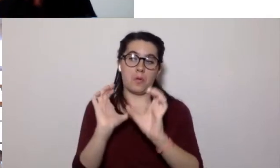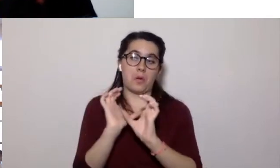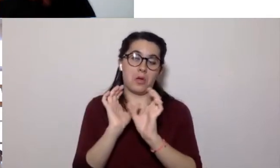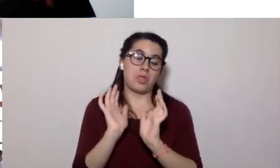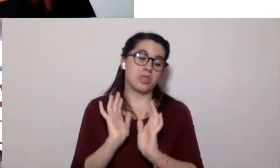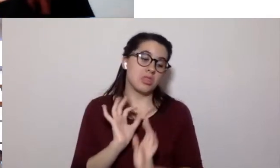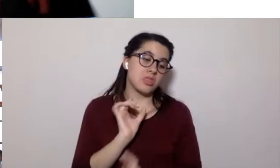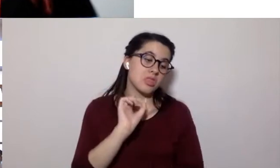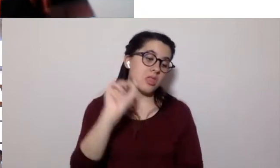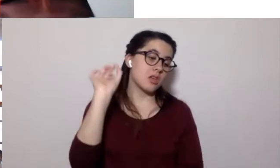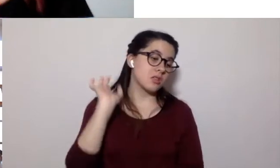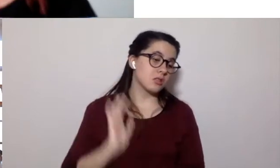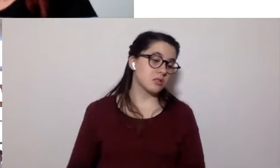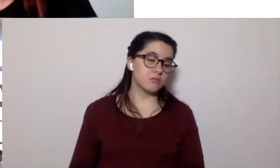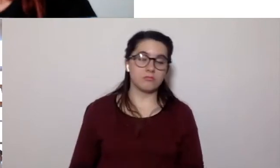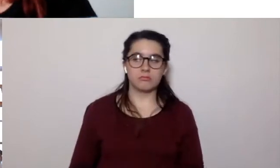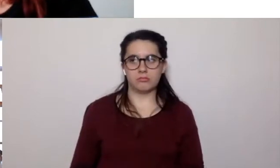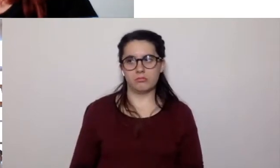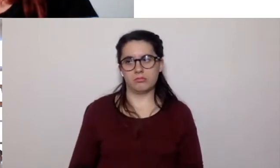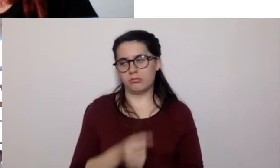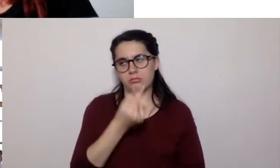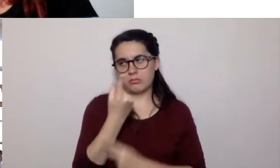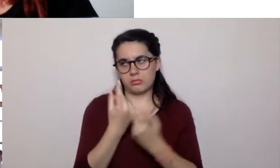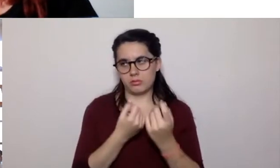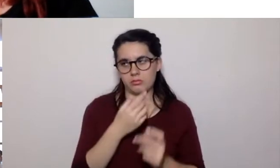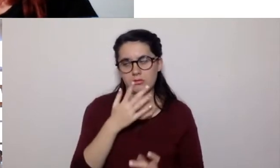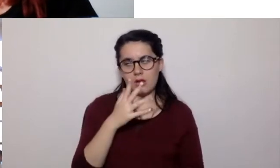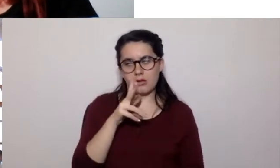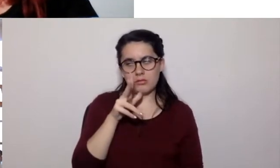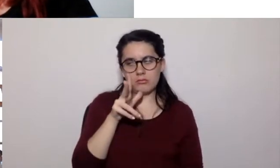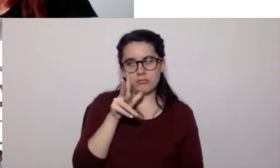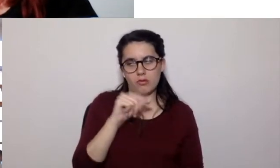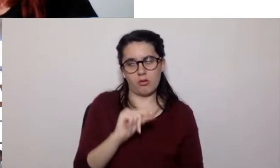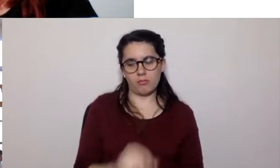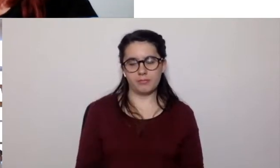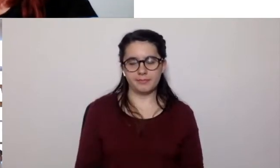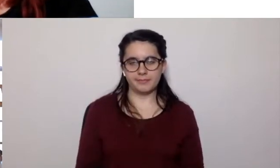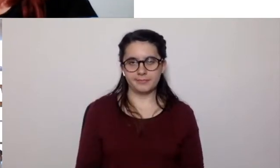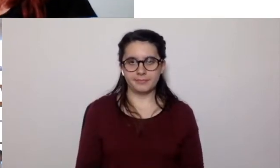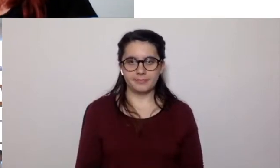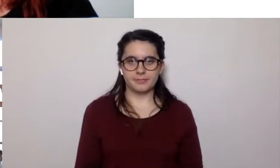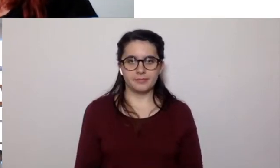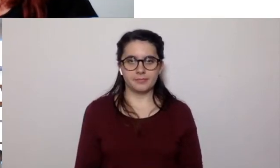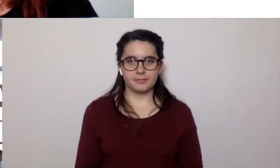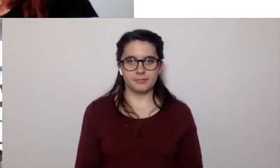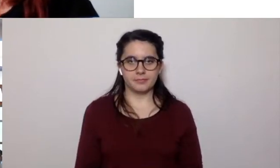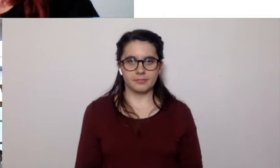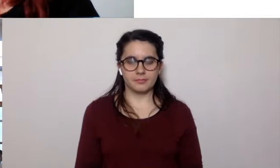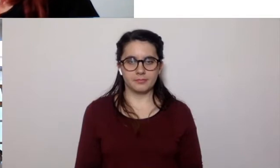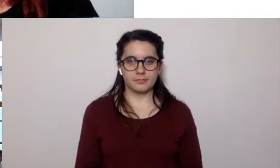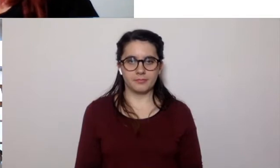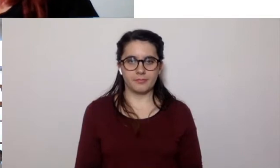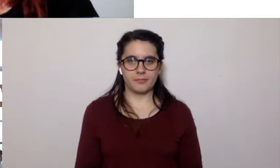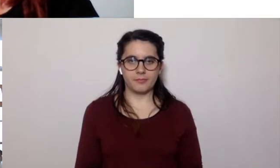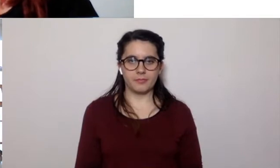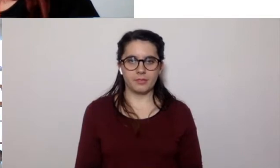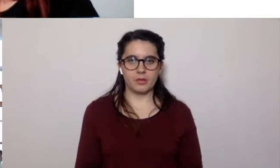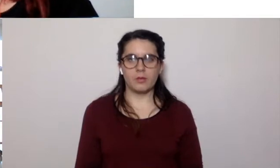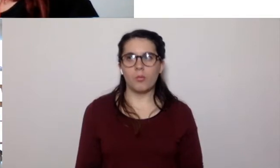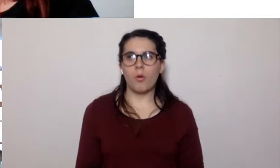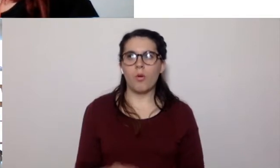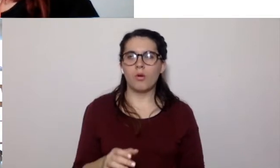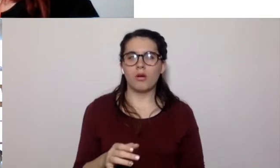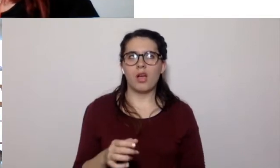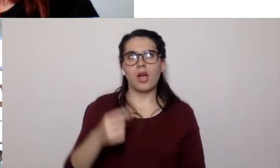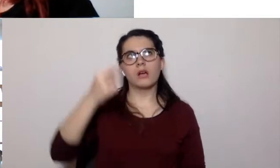¿no? Entonces, eso es hacer hipótesis como para autocreerte que no va a pasar nada,